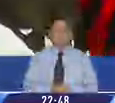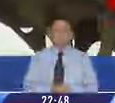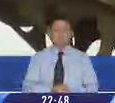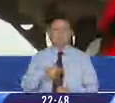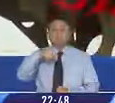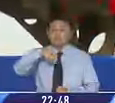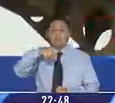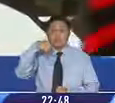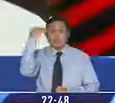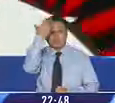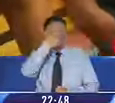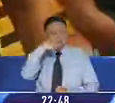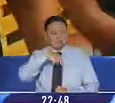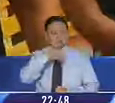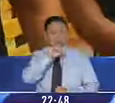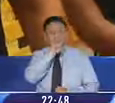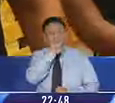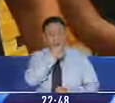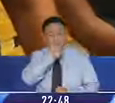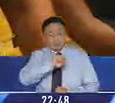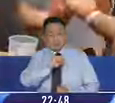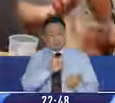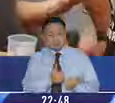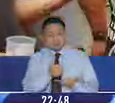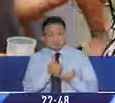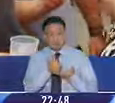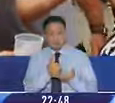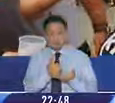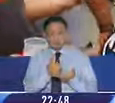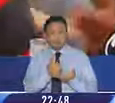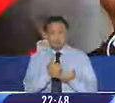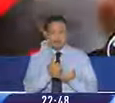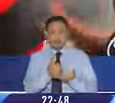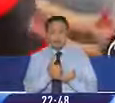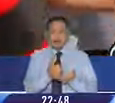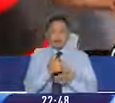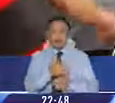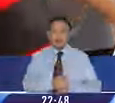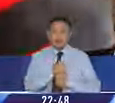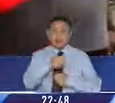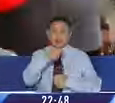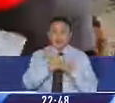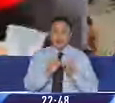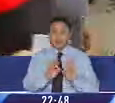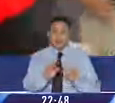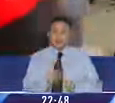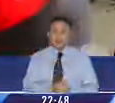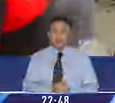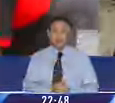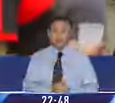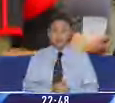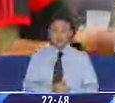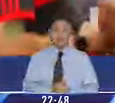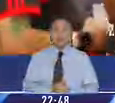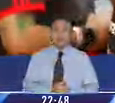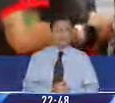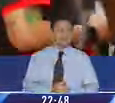de la ciudad, estamos siendo muy bien tratados y bien. Muy seguro, no tuvimos problemas.